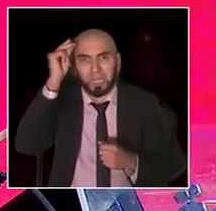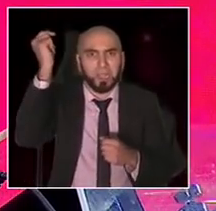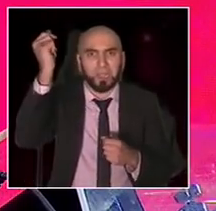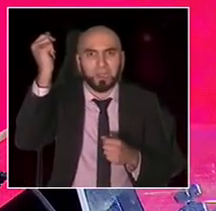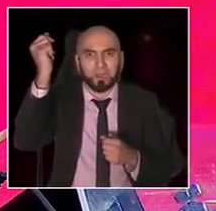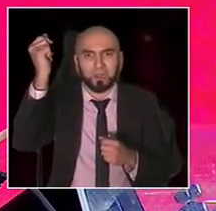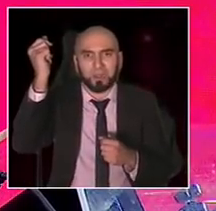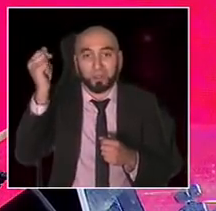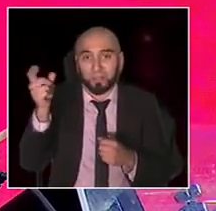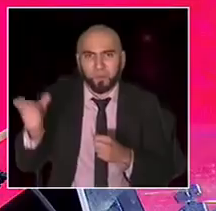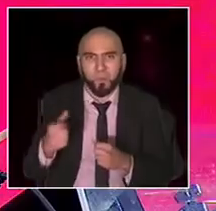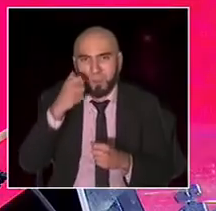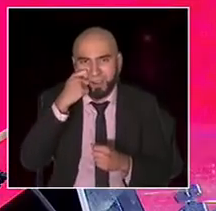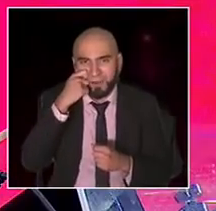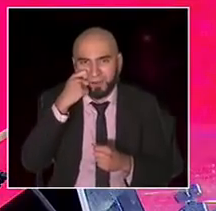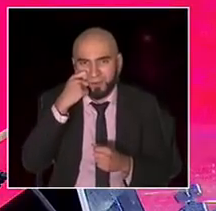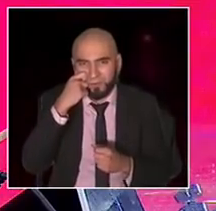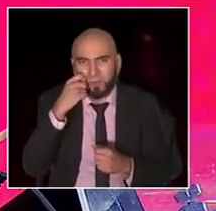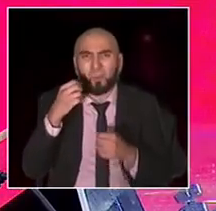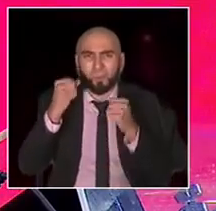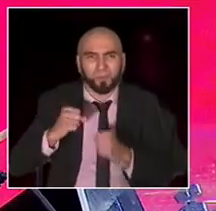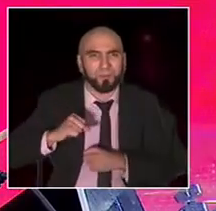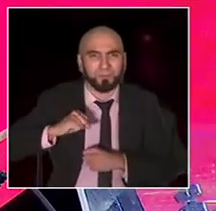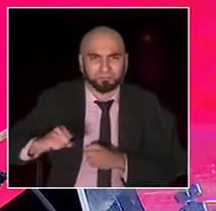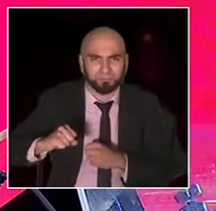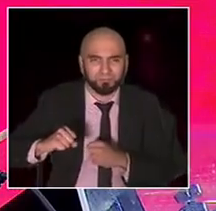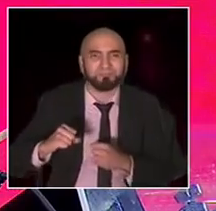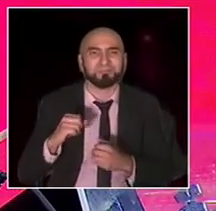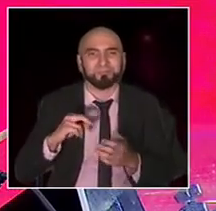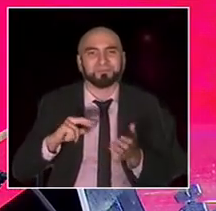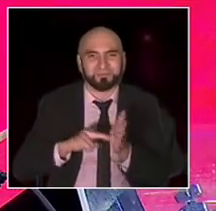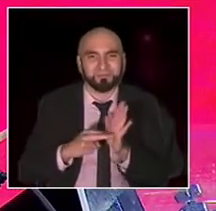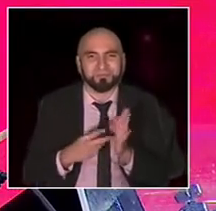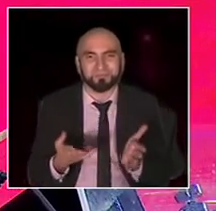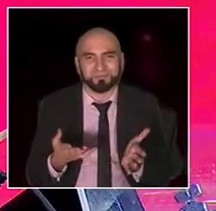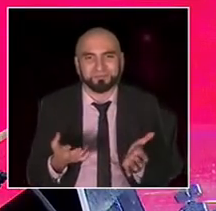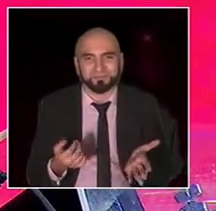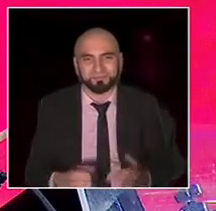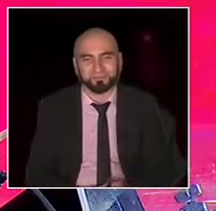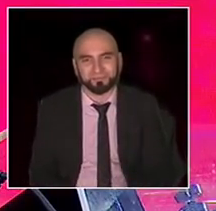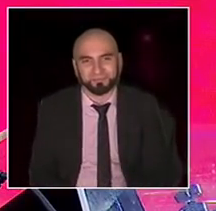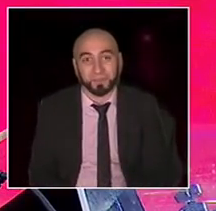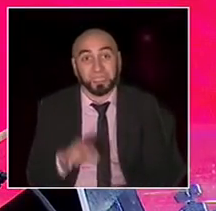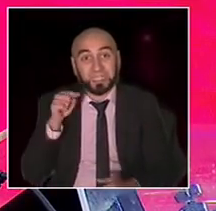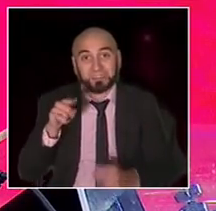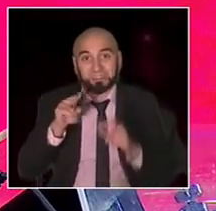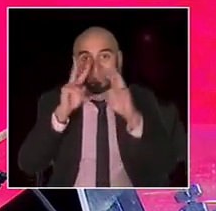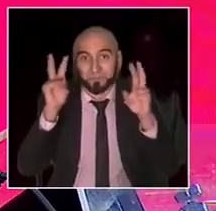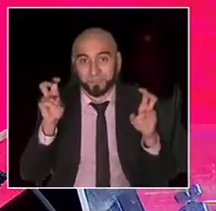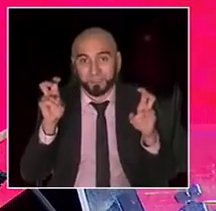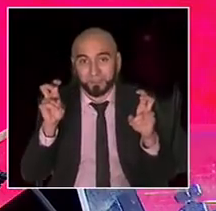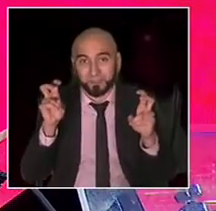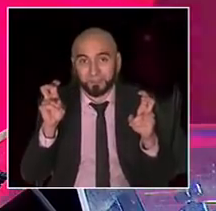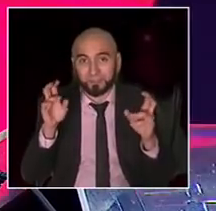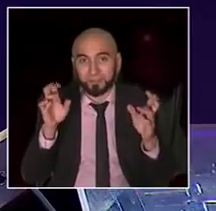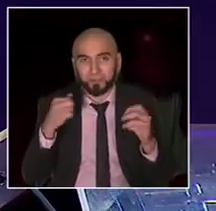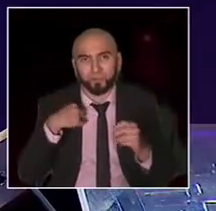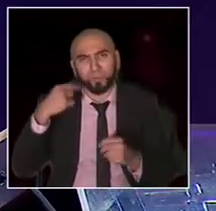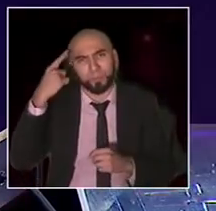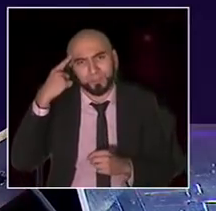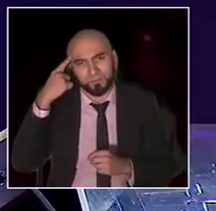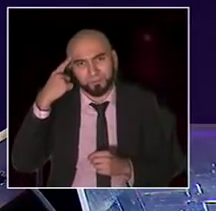permitir e impedir que esa tragedia ocurra con los seres humanos. Y desde ese punto de vista, pienso